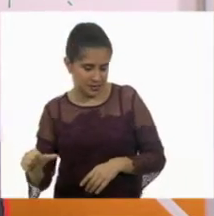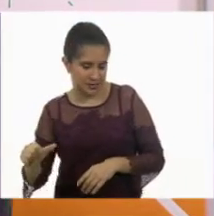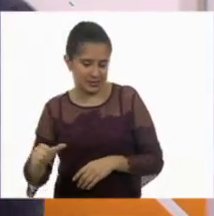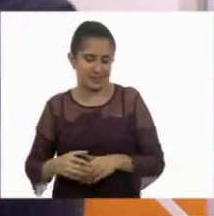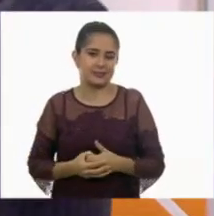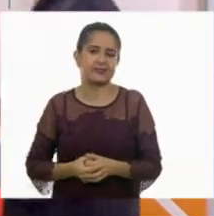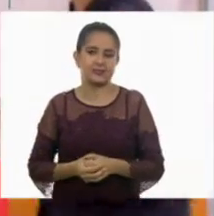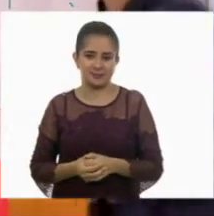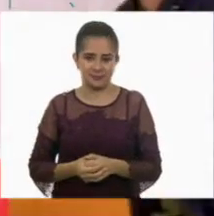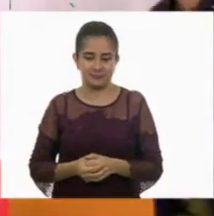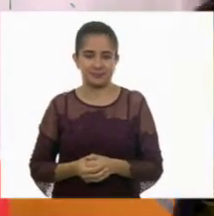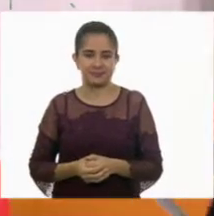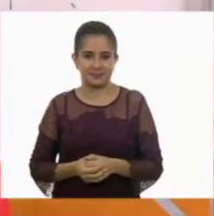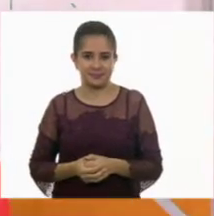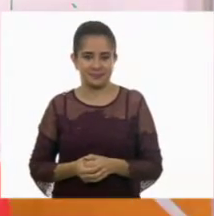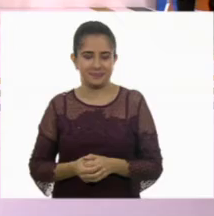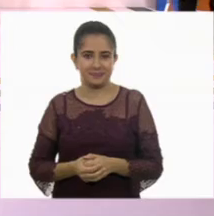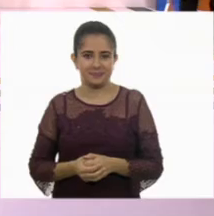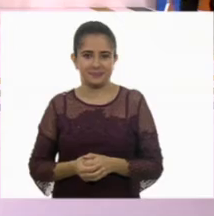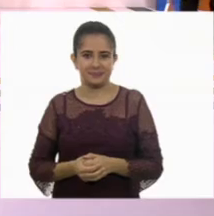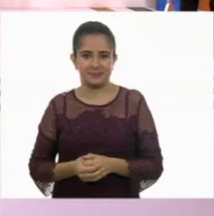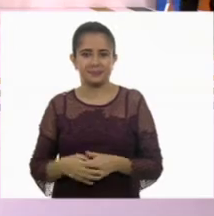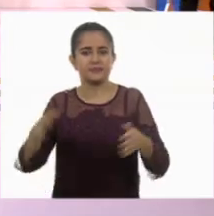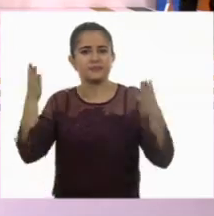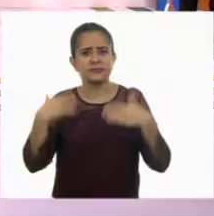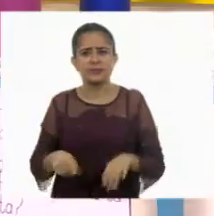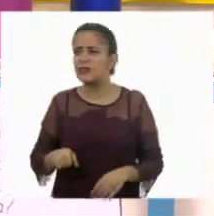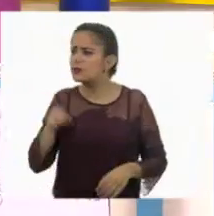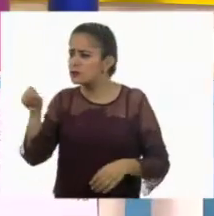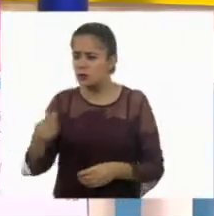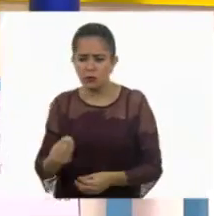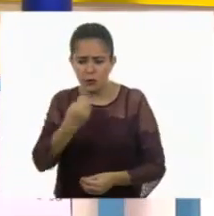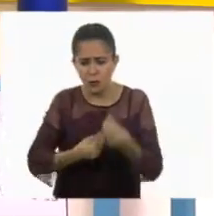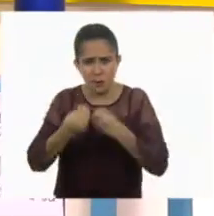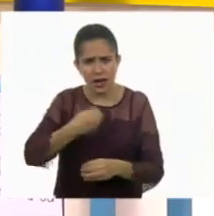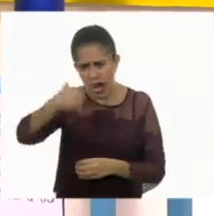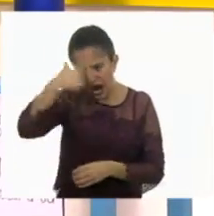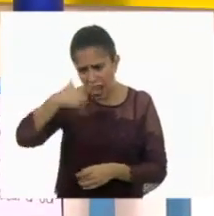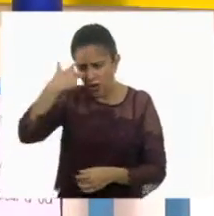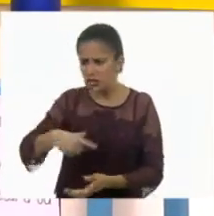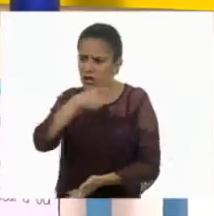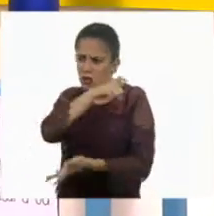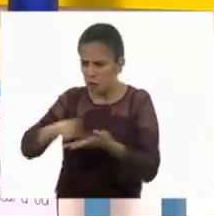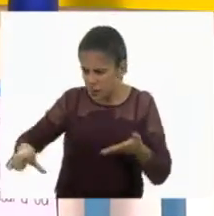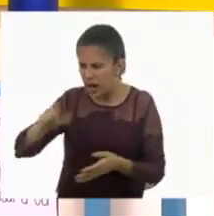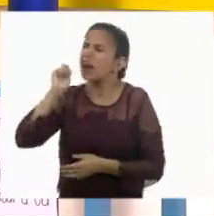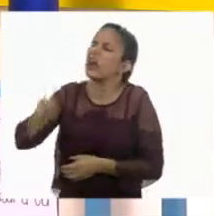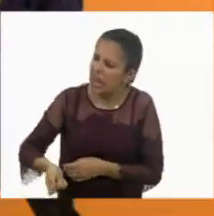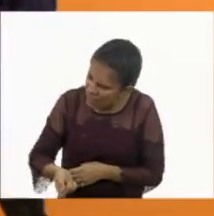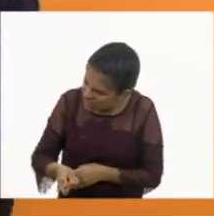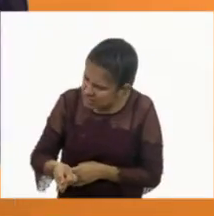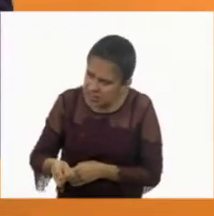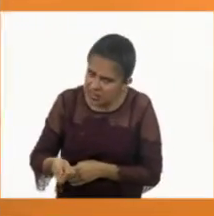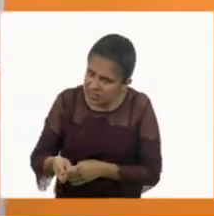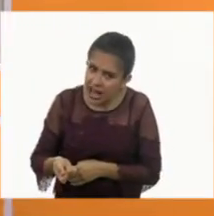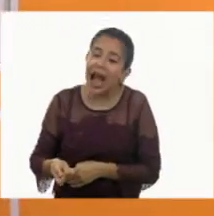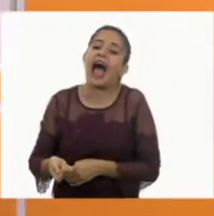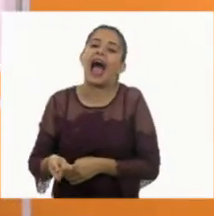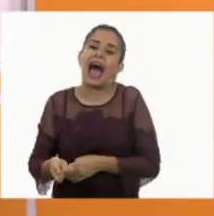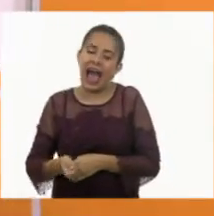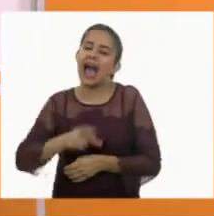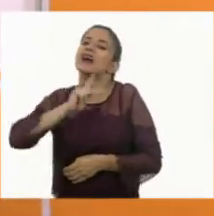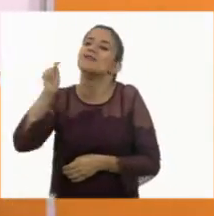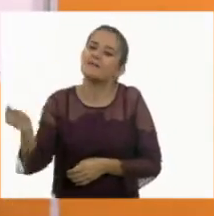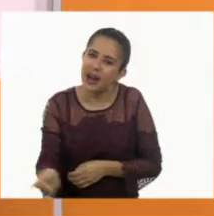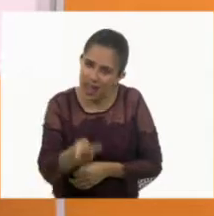es interrogativa. ¿Qué has comprado para cenar? Porque la verdad yo tengo mucha hambre. Ya. Esta también